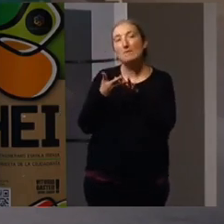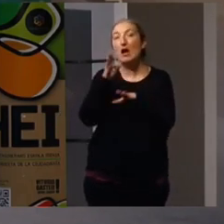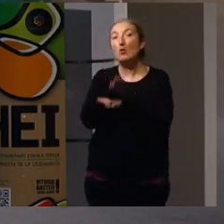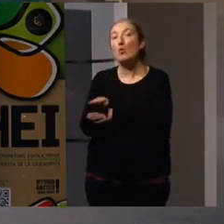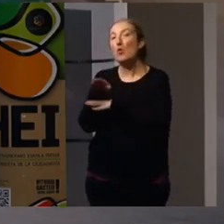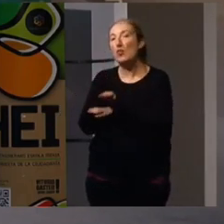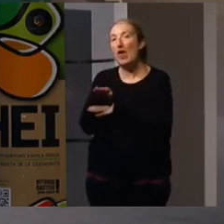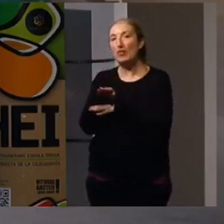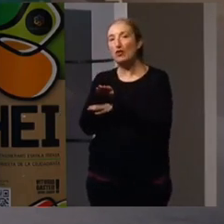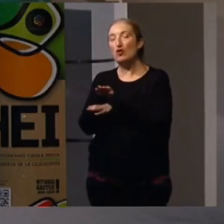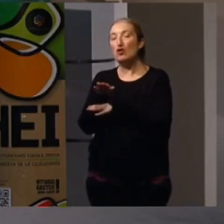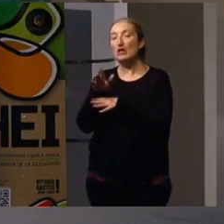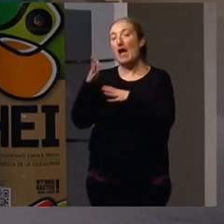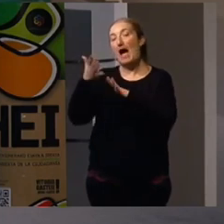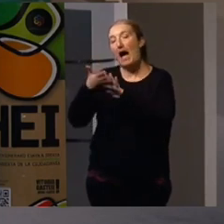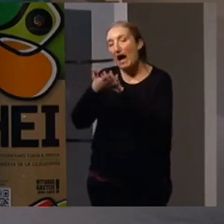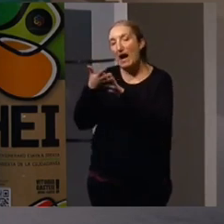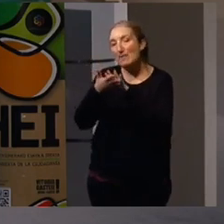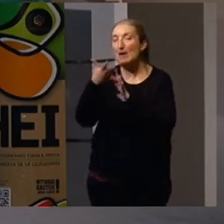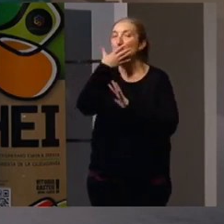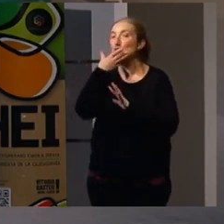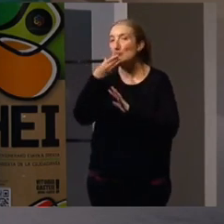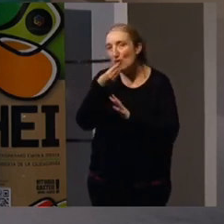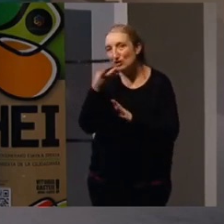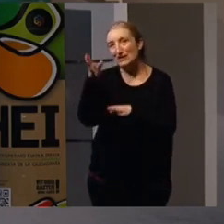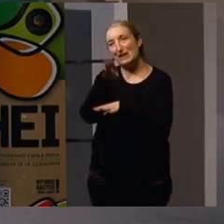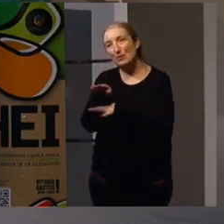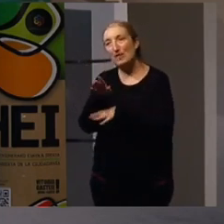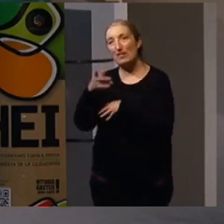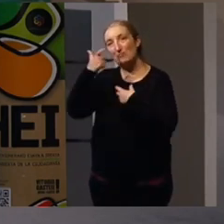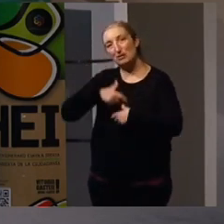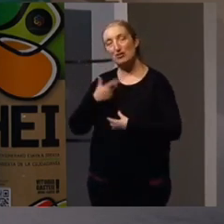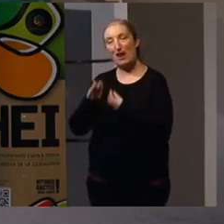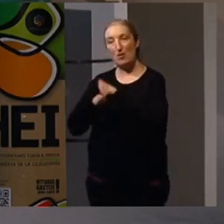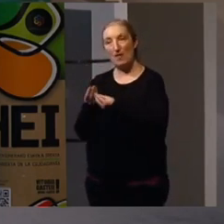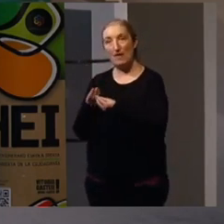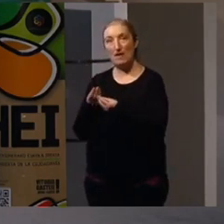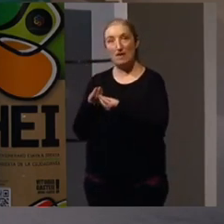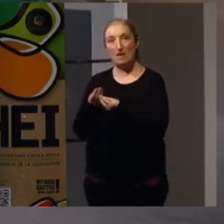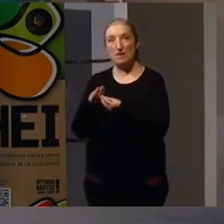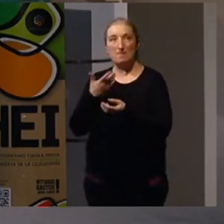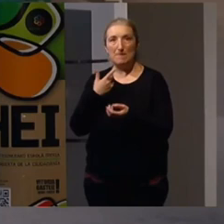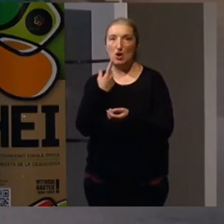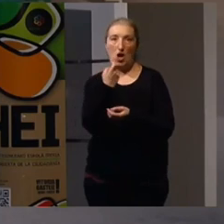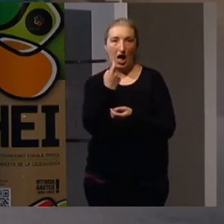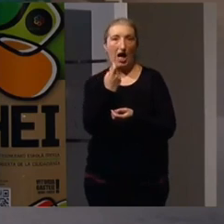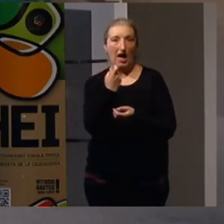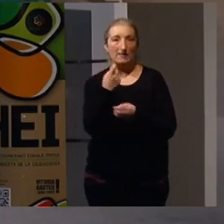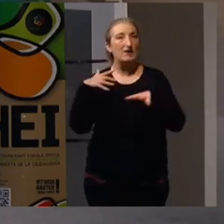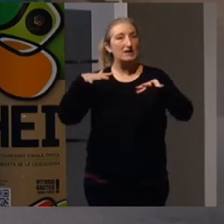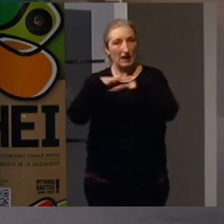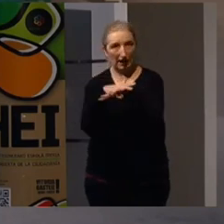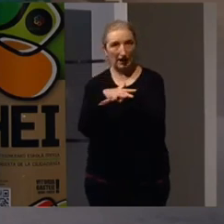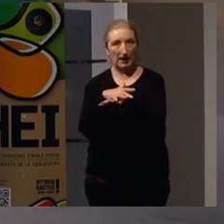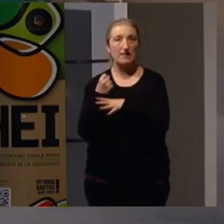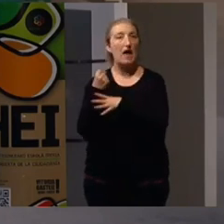los cuidados, hablamos de esa parte de carga, hablamos de esa parte bonita y nutricia para quien los hace, y no hablamos de toda la parte imprescindible de generar esa red de